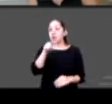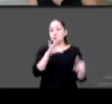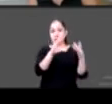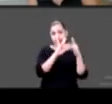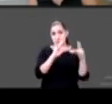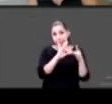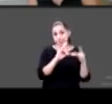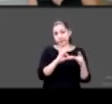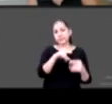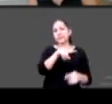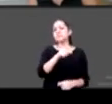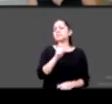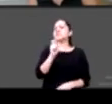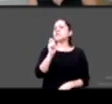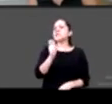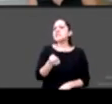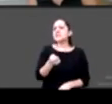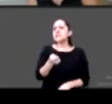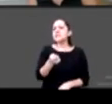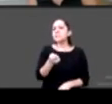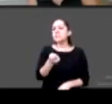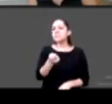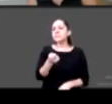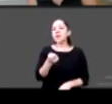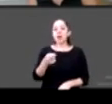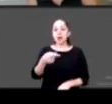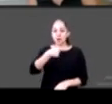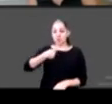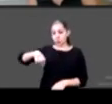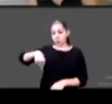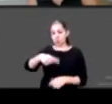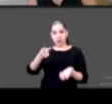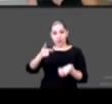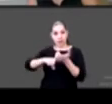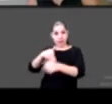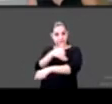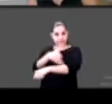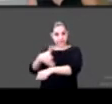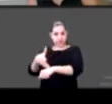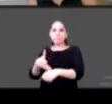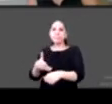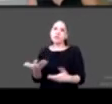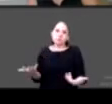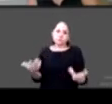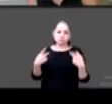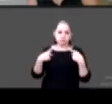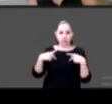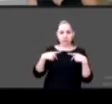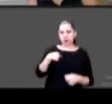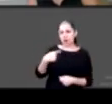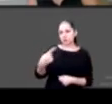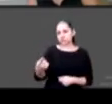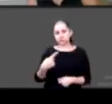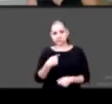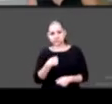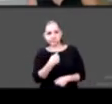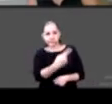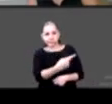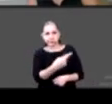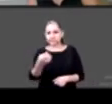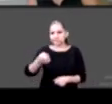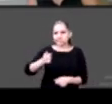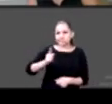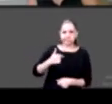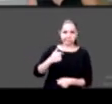que, por veces en la familia también, tenemos seres queridos que pues, con el COVID o por